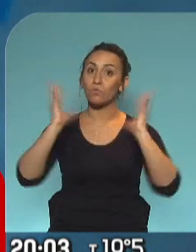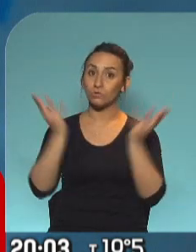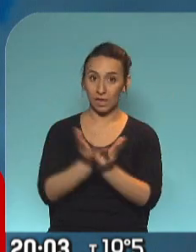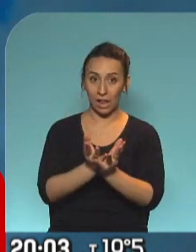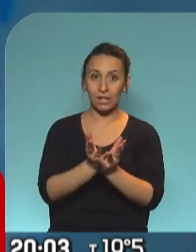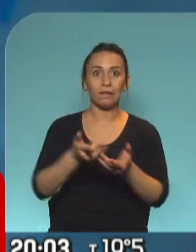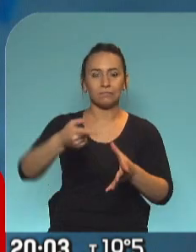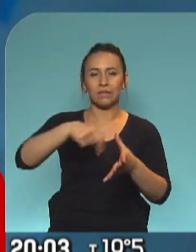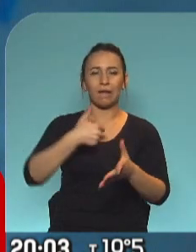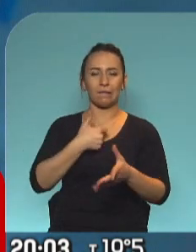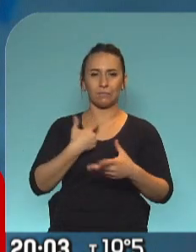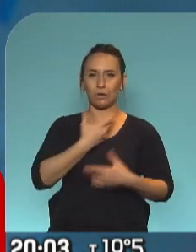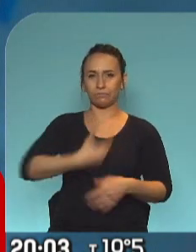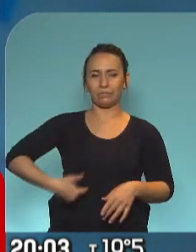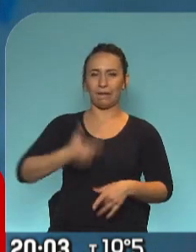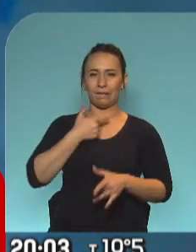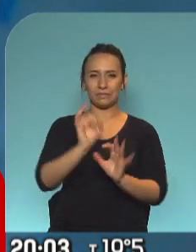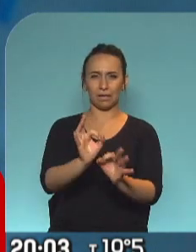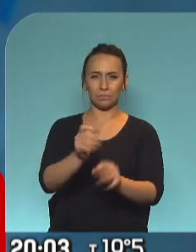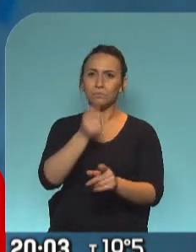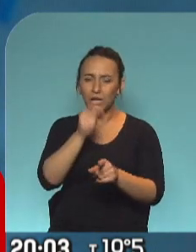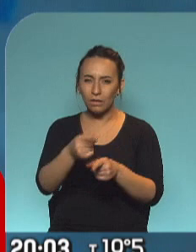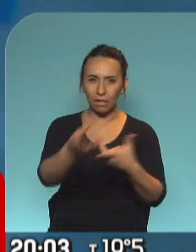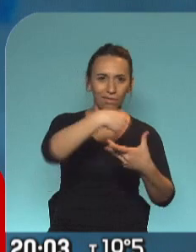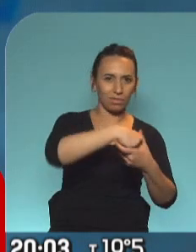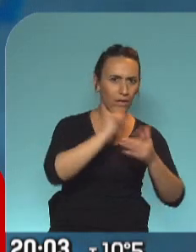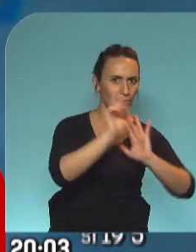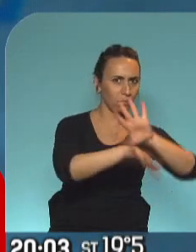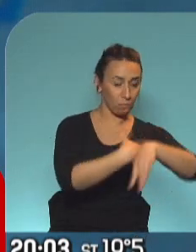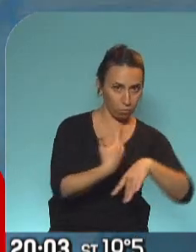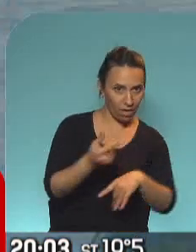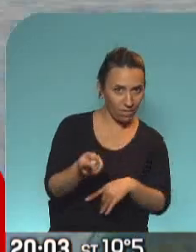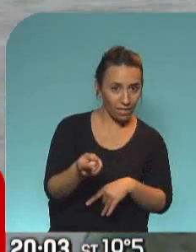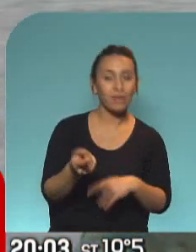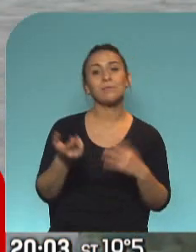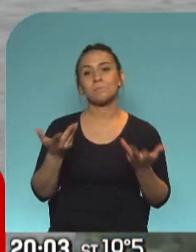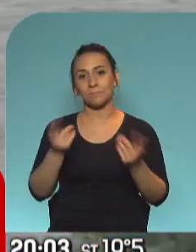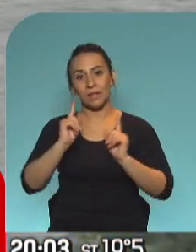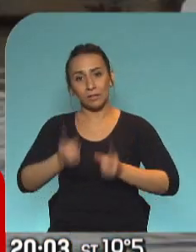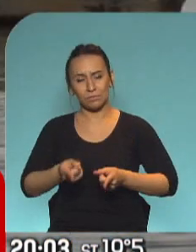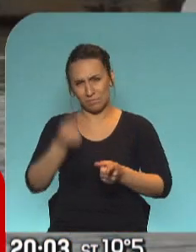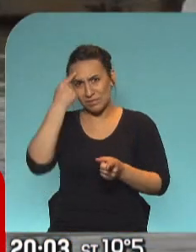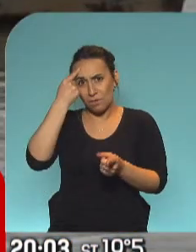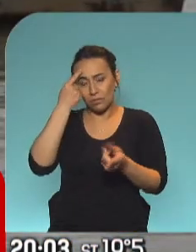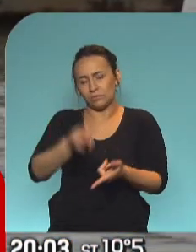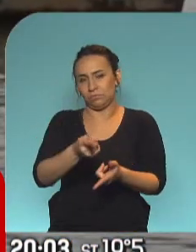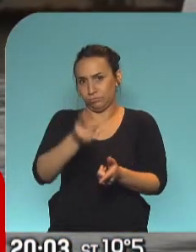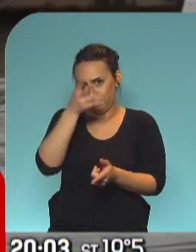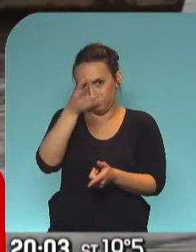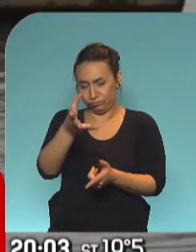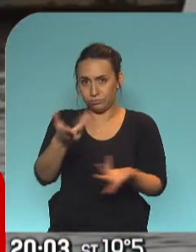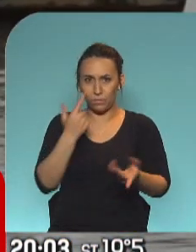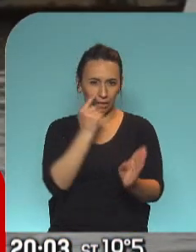esos periodistas eran capaces de generar algún incidente. Tuvimos lo que en ese momento creímos que era el extremo, el presunto espionaje